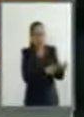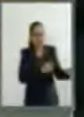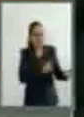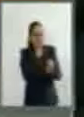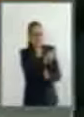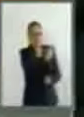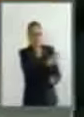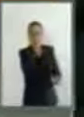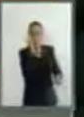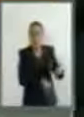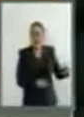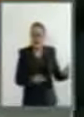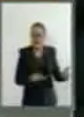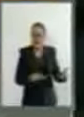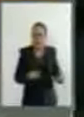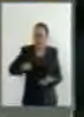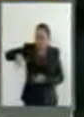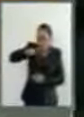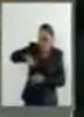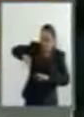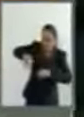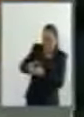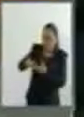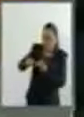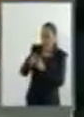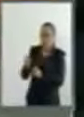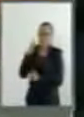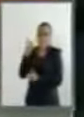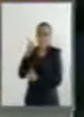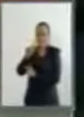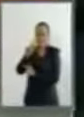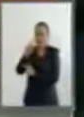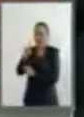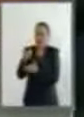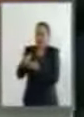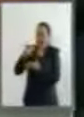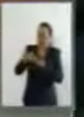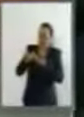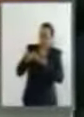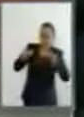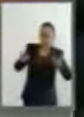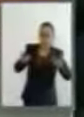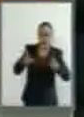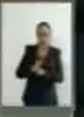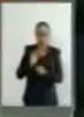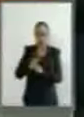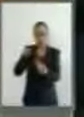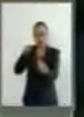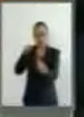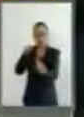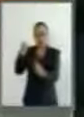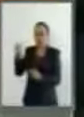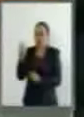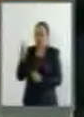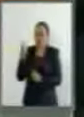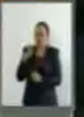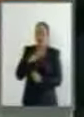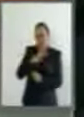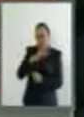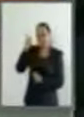Nosotros en el PRD, antes de que nos dividiéramos, y a pesar de mis diferencias con él, porque se fue como